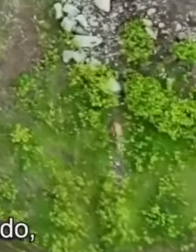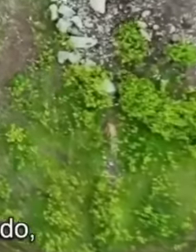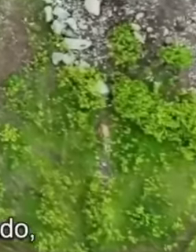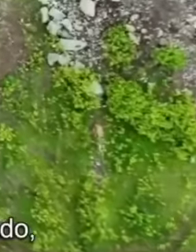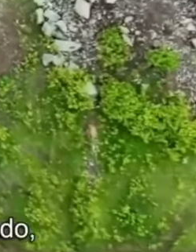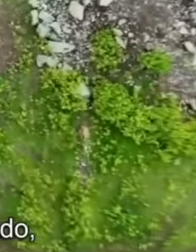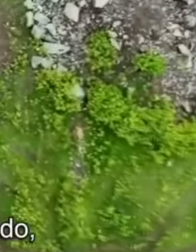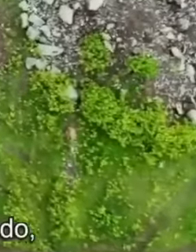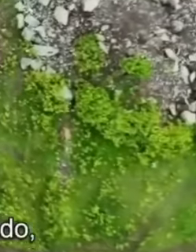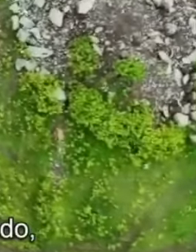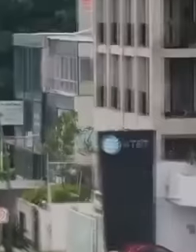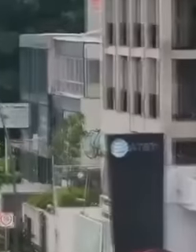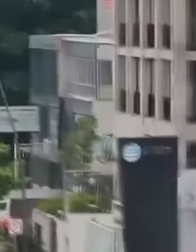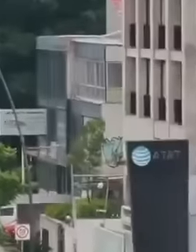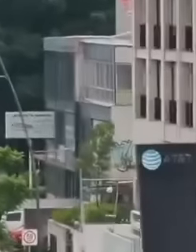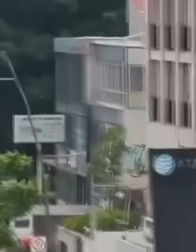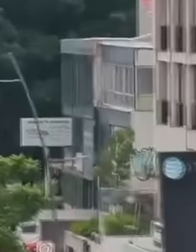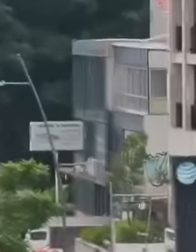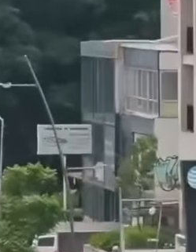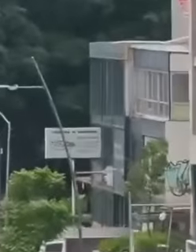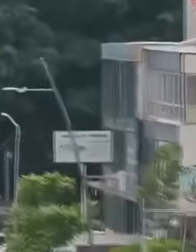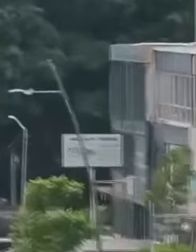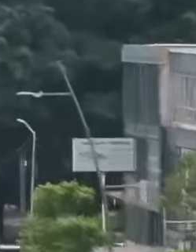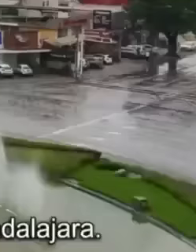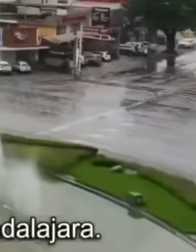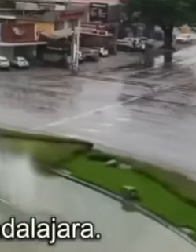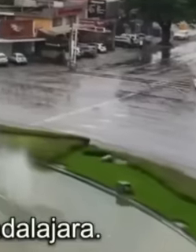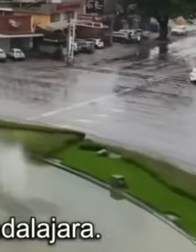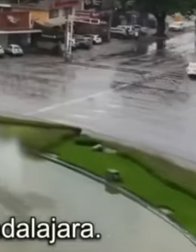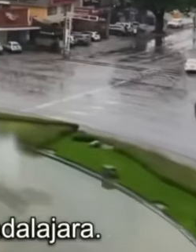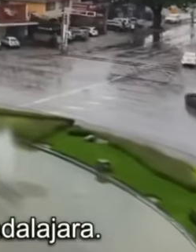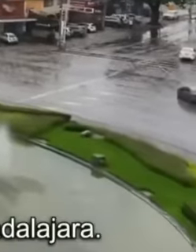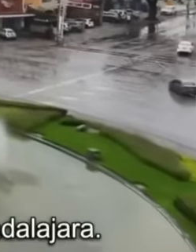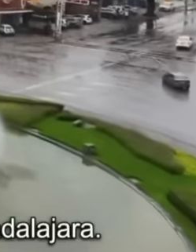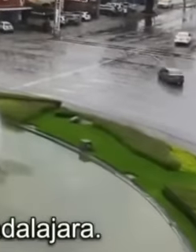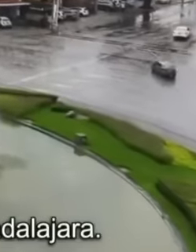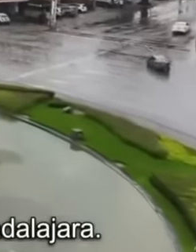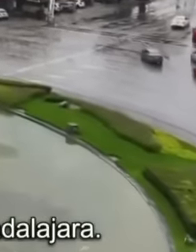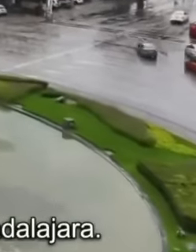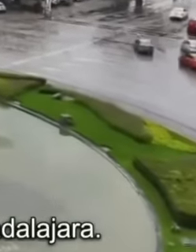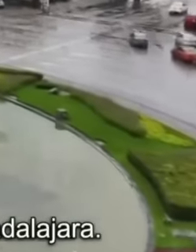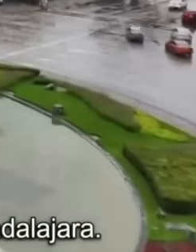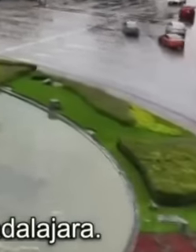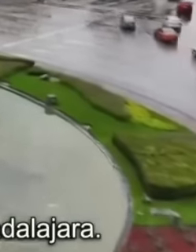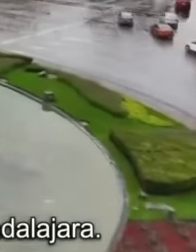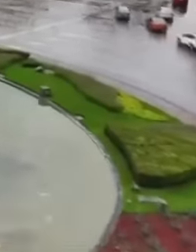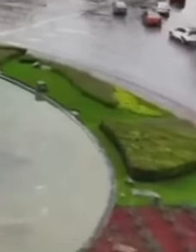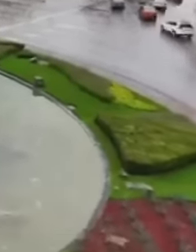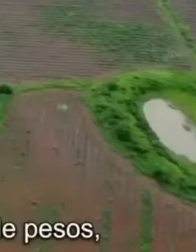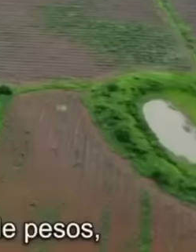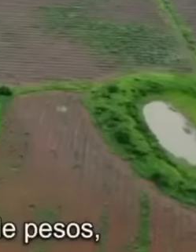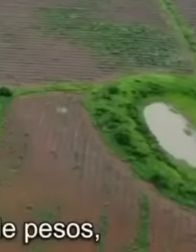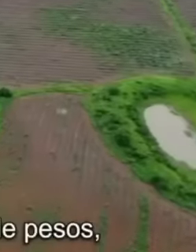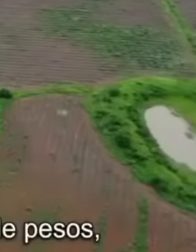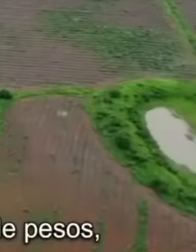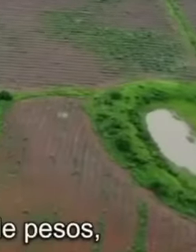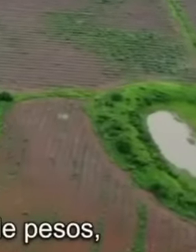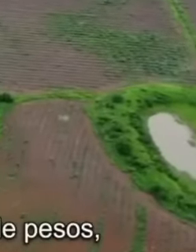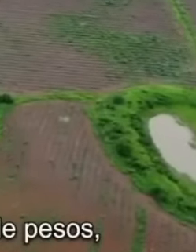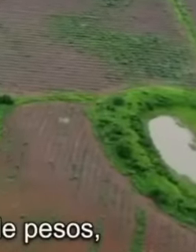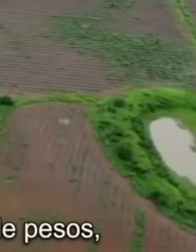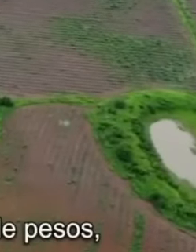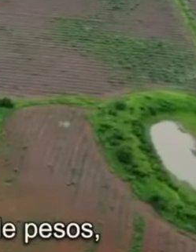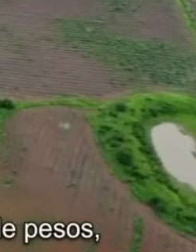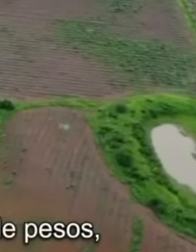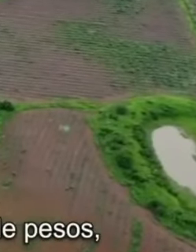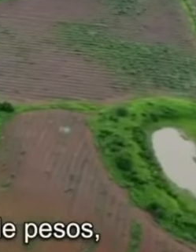abastecer 1 metro cúbico por segundo, que sirvió para atenuar la sequía que estaba enfrentando la zona metropolitana de Guadalajara. Con una inversión federal